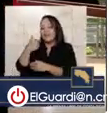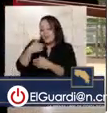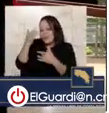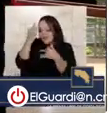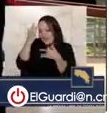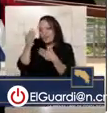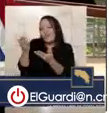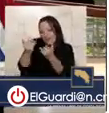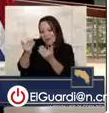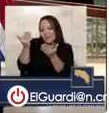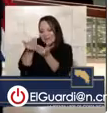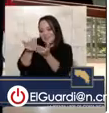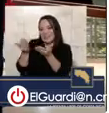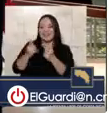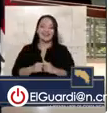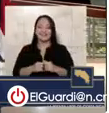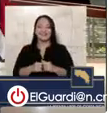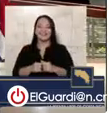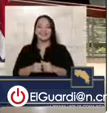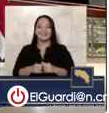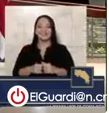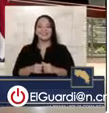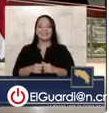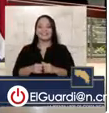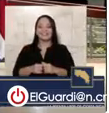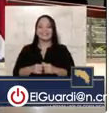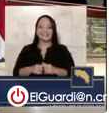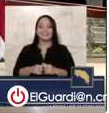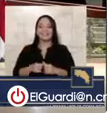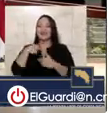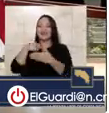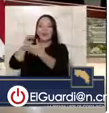más. No voy a hablar viéndolos para no pegárselas.